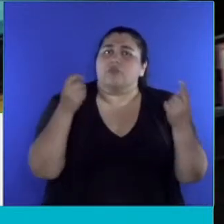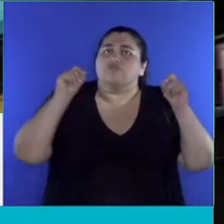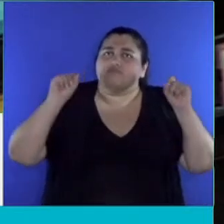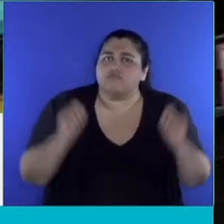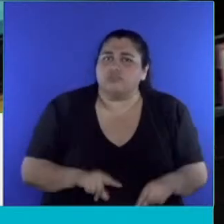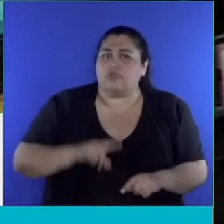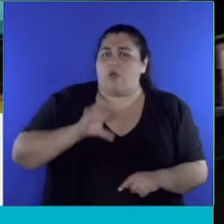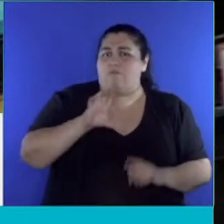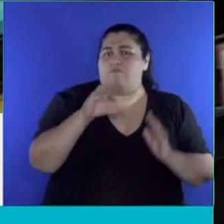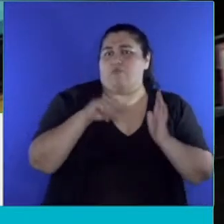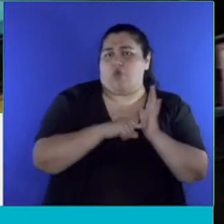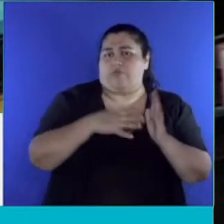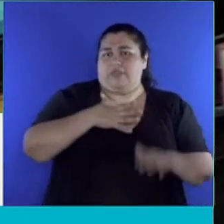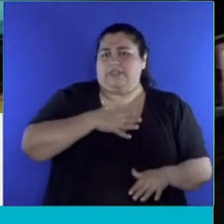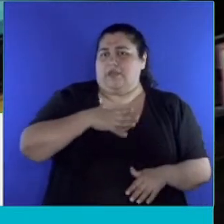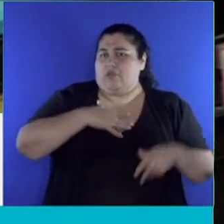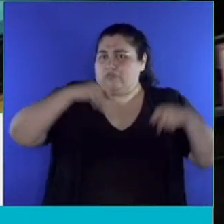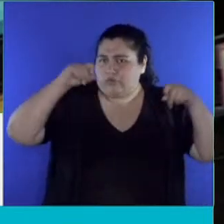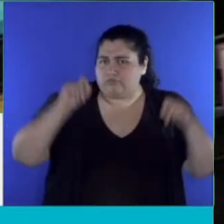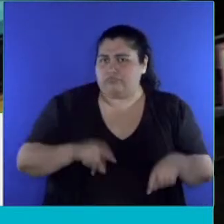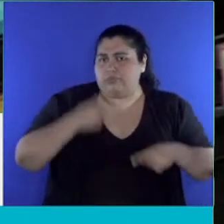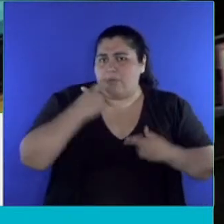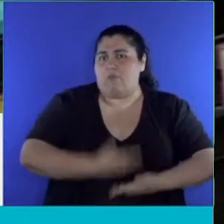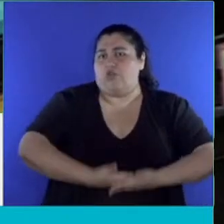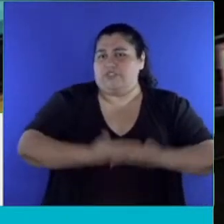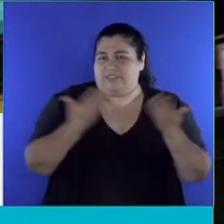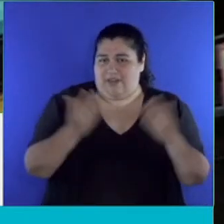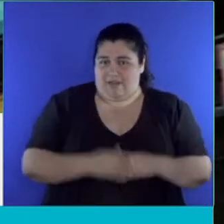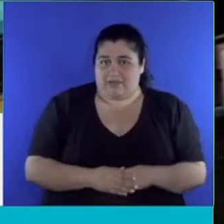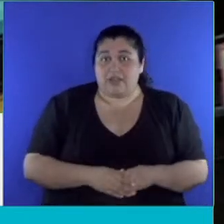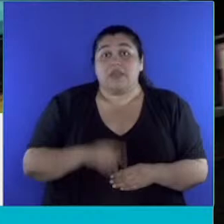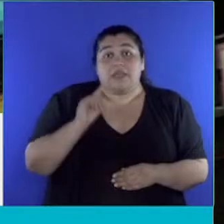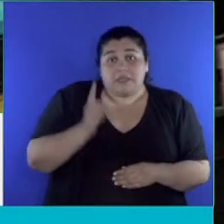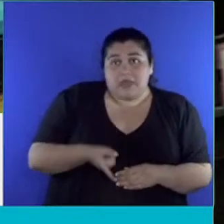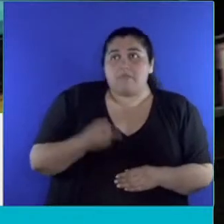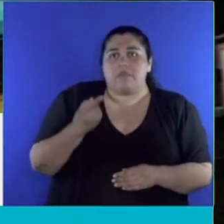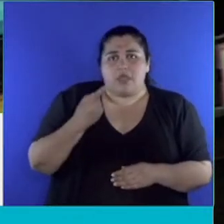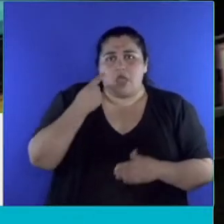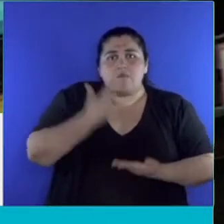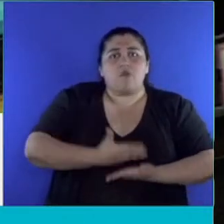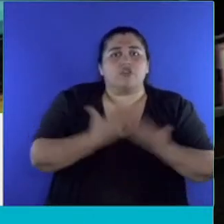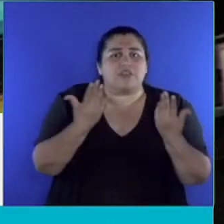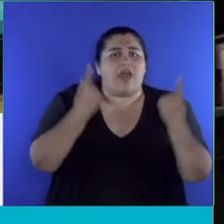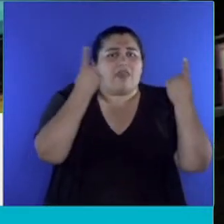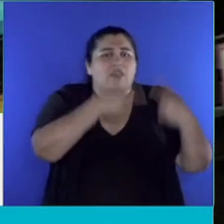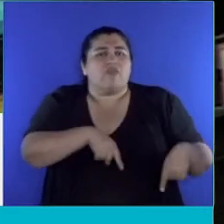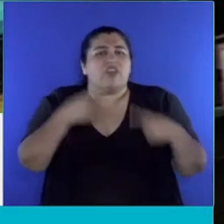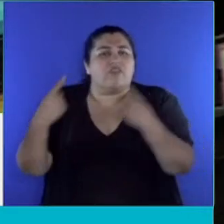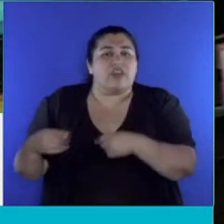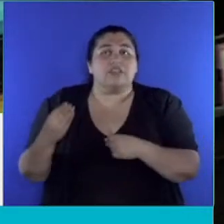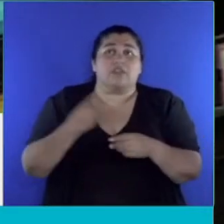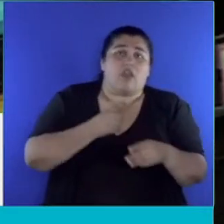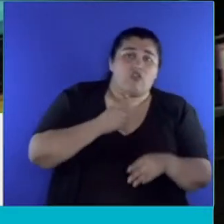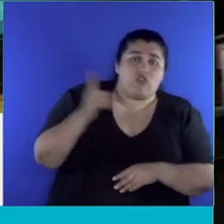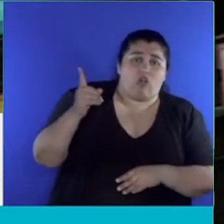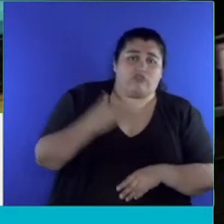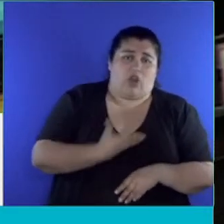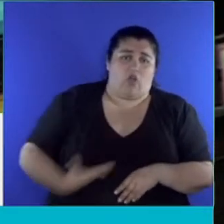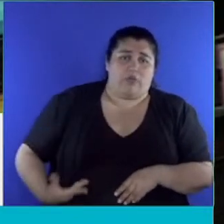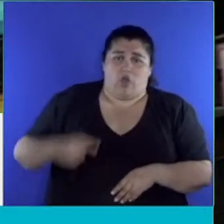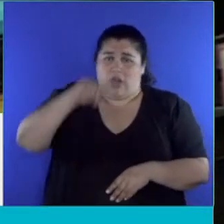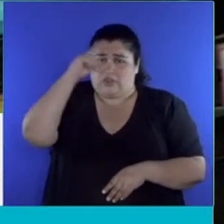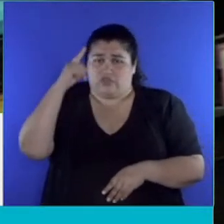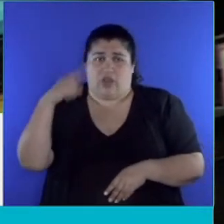nuestra identidad como bonaerenses y que sea también esta ley la contracara de los discursos antinacionales,